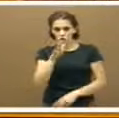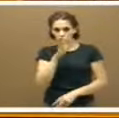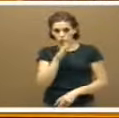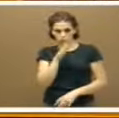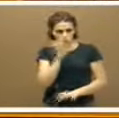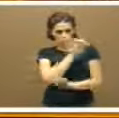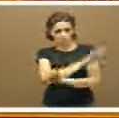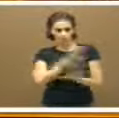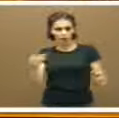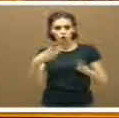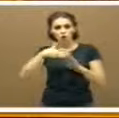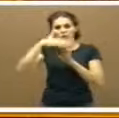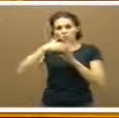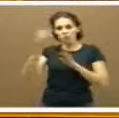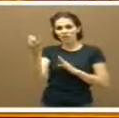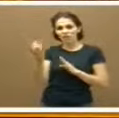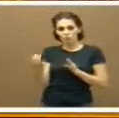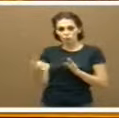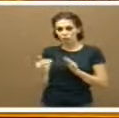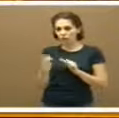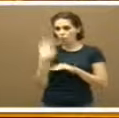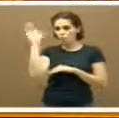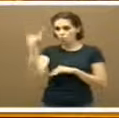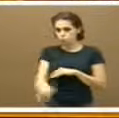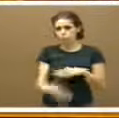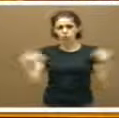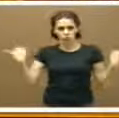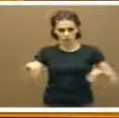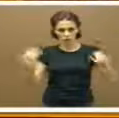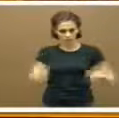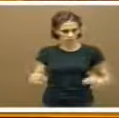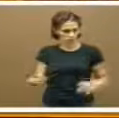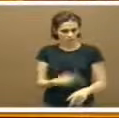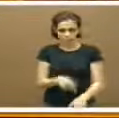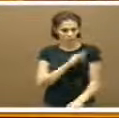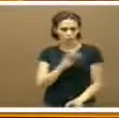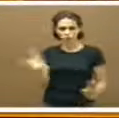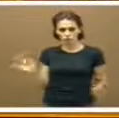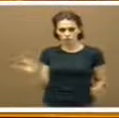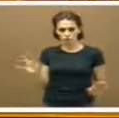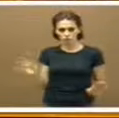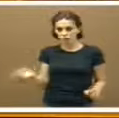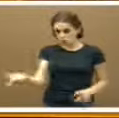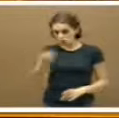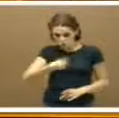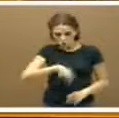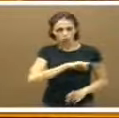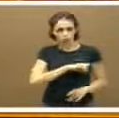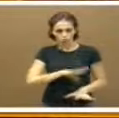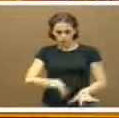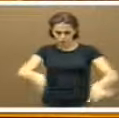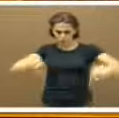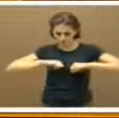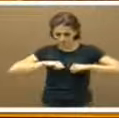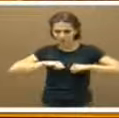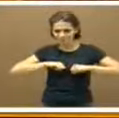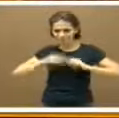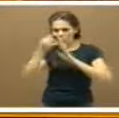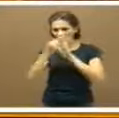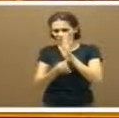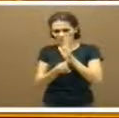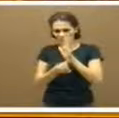cuanto a nivel de endeudamiento. Pero el caballo del endeudamiento se les evocó y fuimos nosotros quienes, con las medidas aplicadas a la